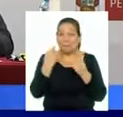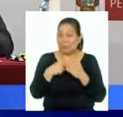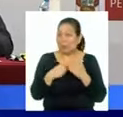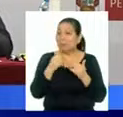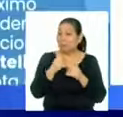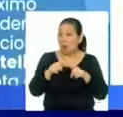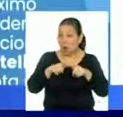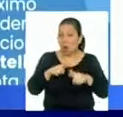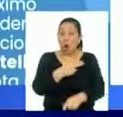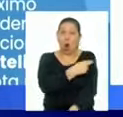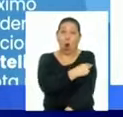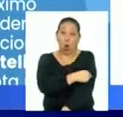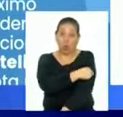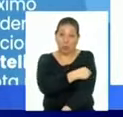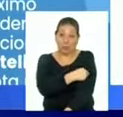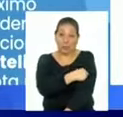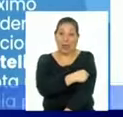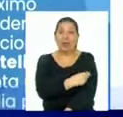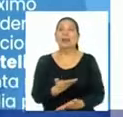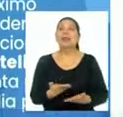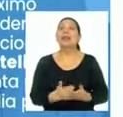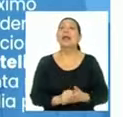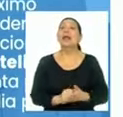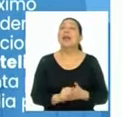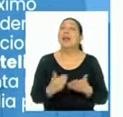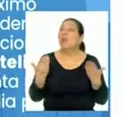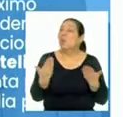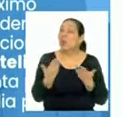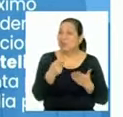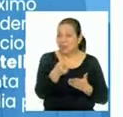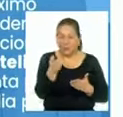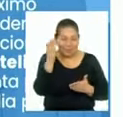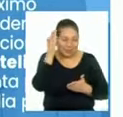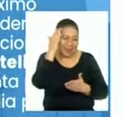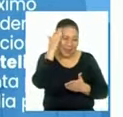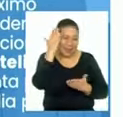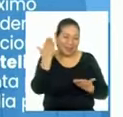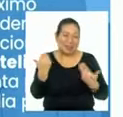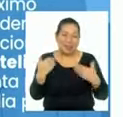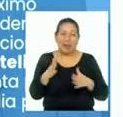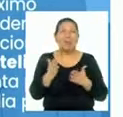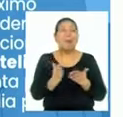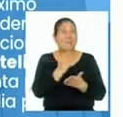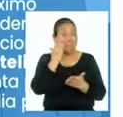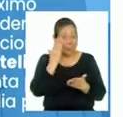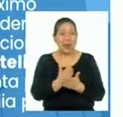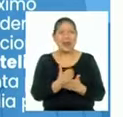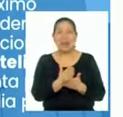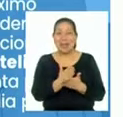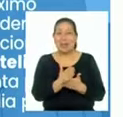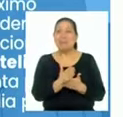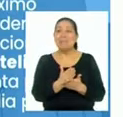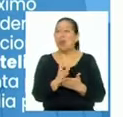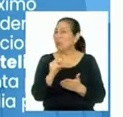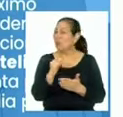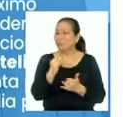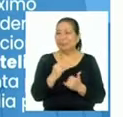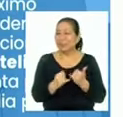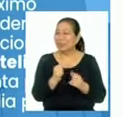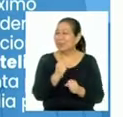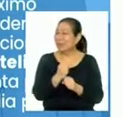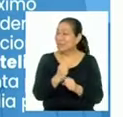final es un nuevo hospital de la Policía Nacional del Perú, que como ustedes saben, hemos tenido problemas, no para terminar